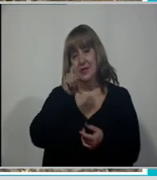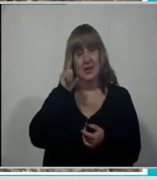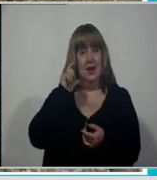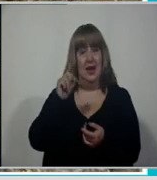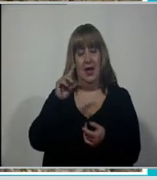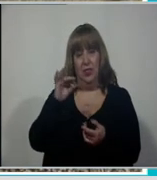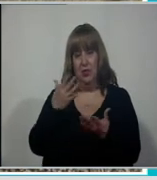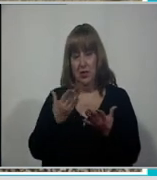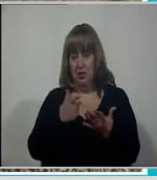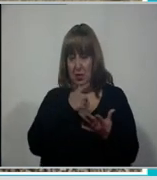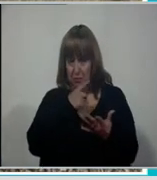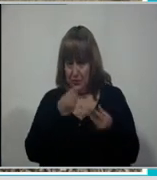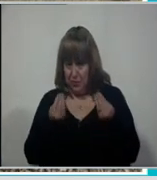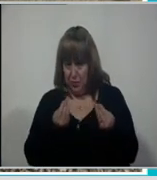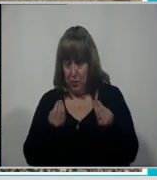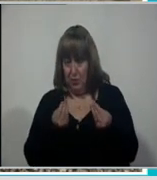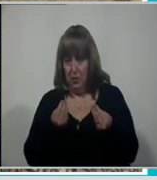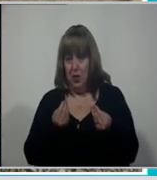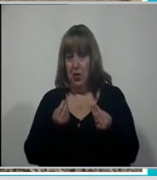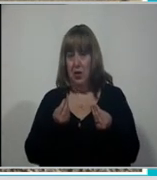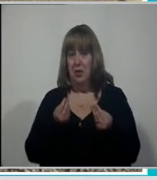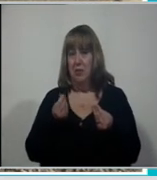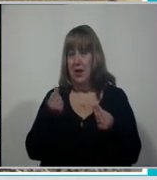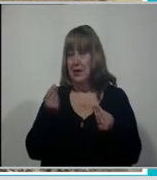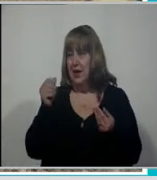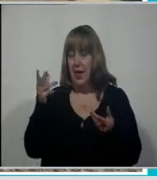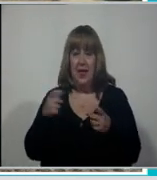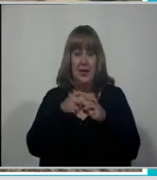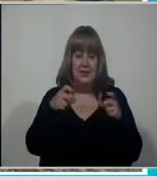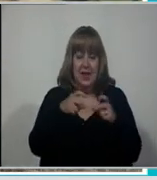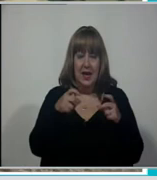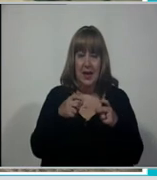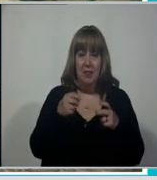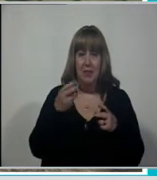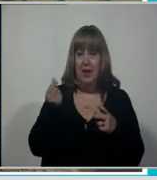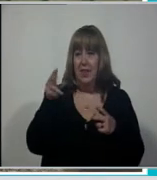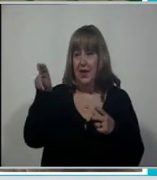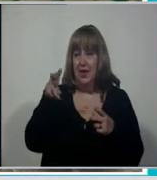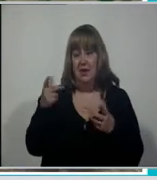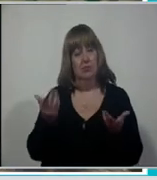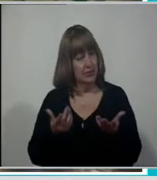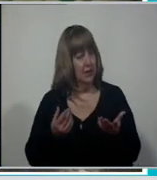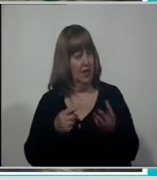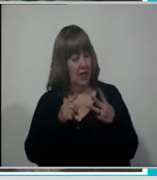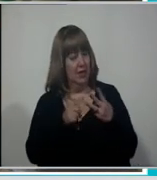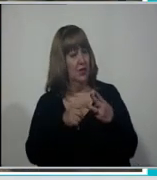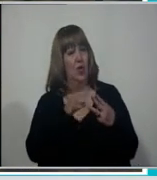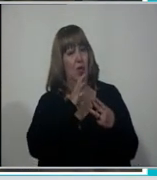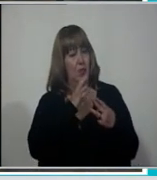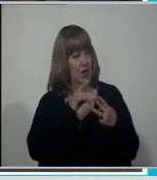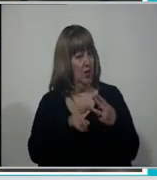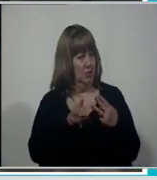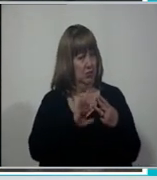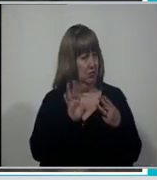a la comuna para enriquecerse con plata que no existe o sea hizo emitir cheques para no cobrarlo es algo hasta hasta que causa